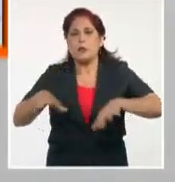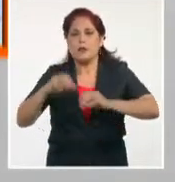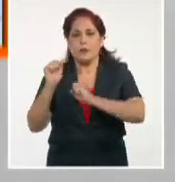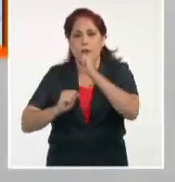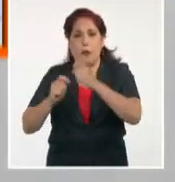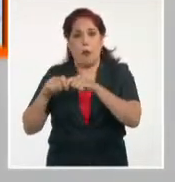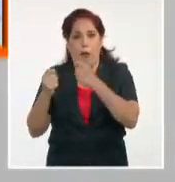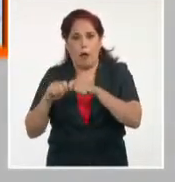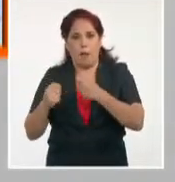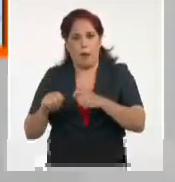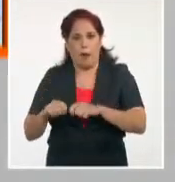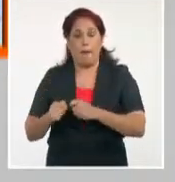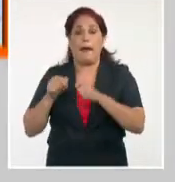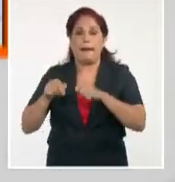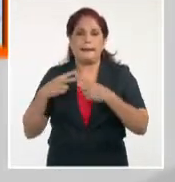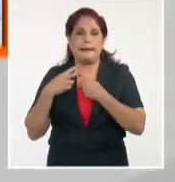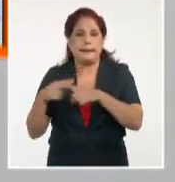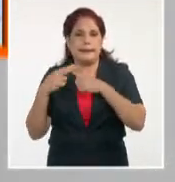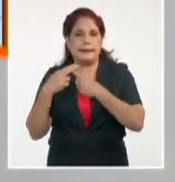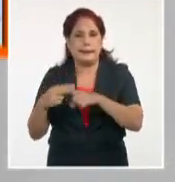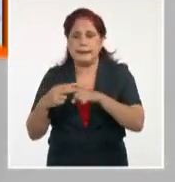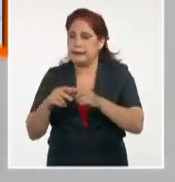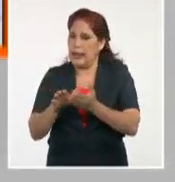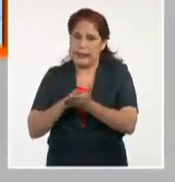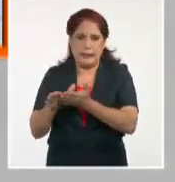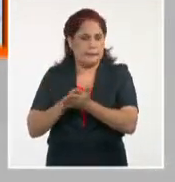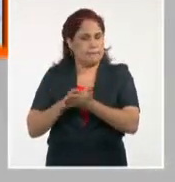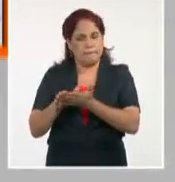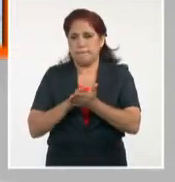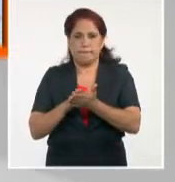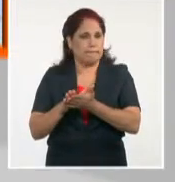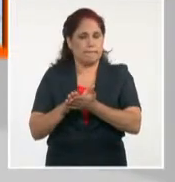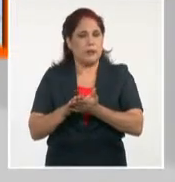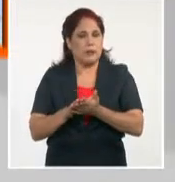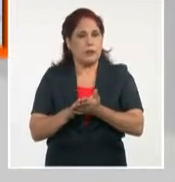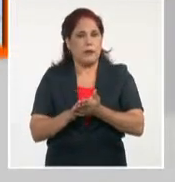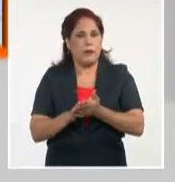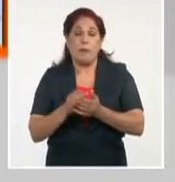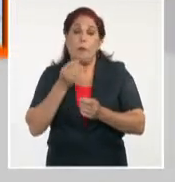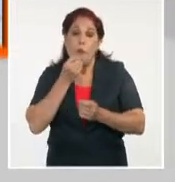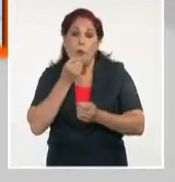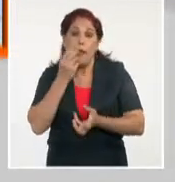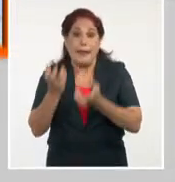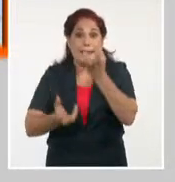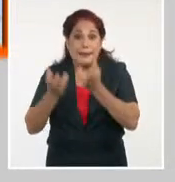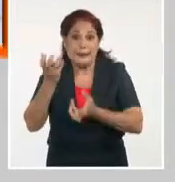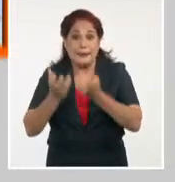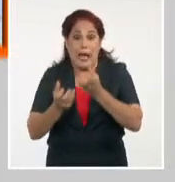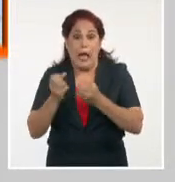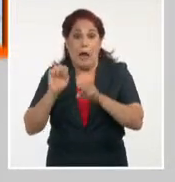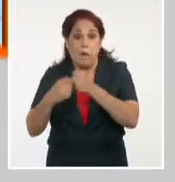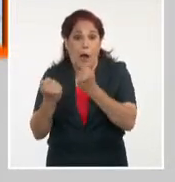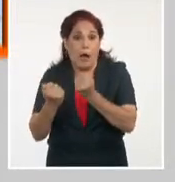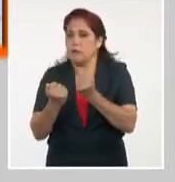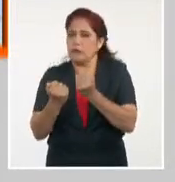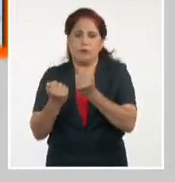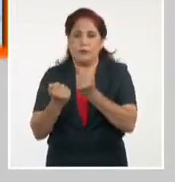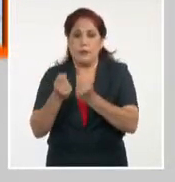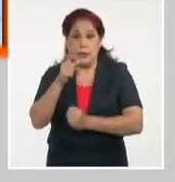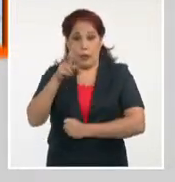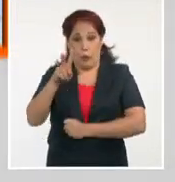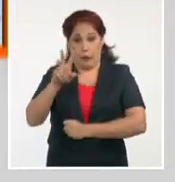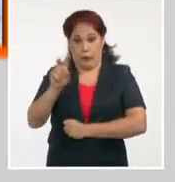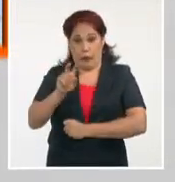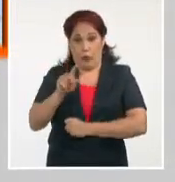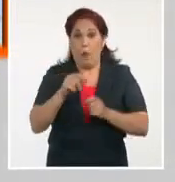darnos el lujo que ningún equipo de bombeo se nos queme porque no lo evacuemos. Y ya de esos 122,